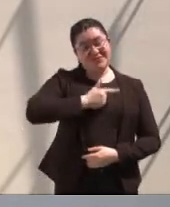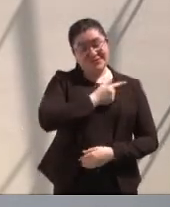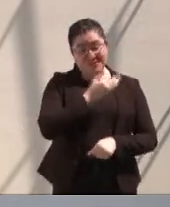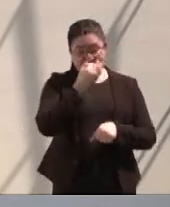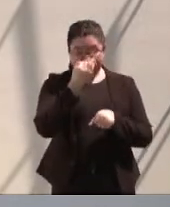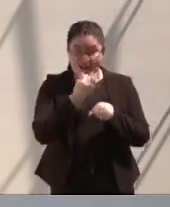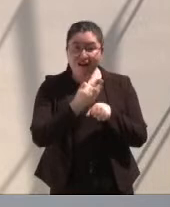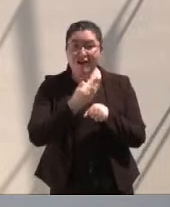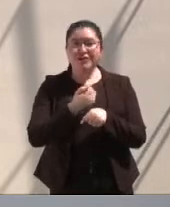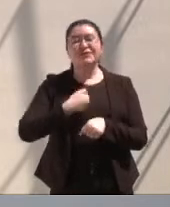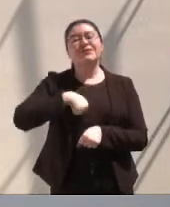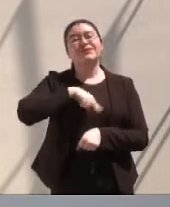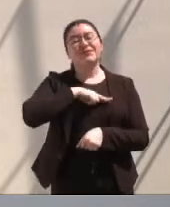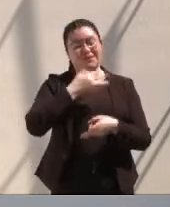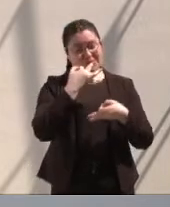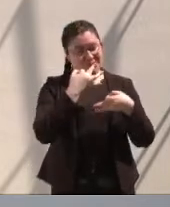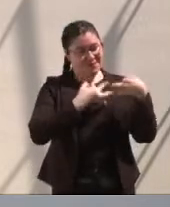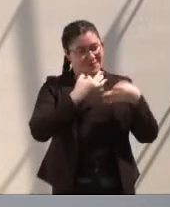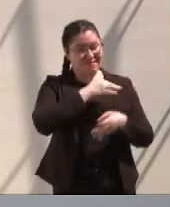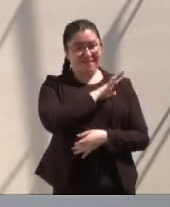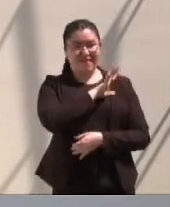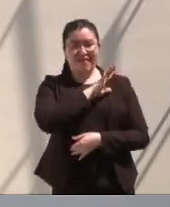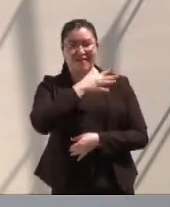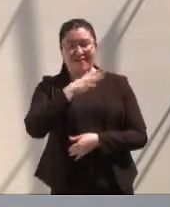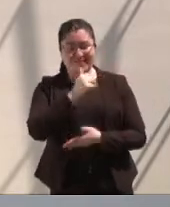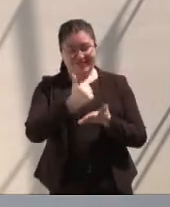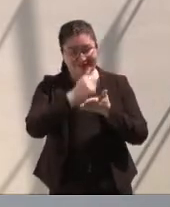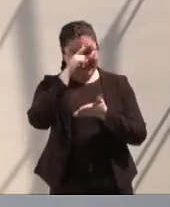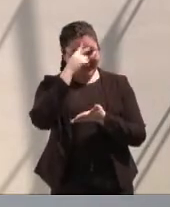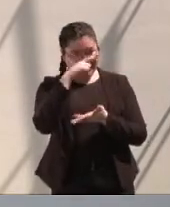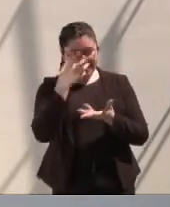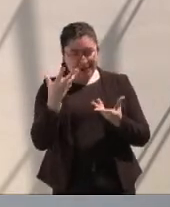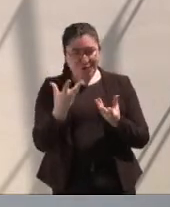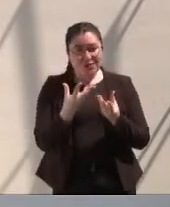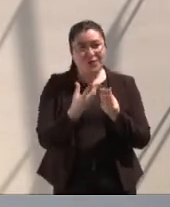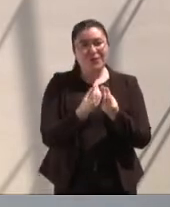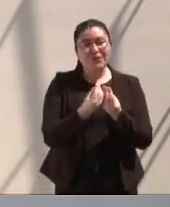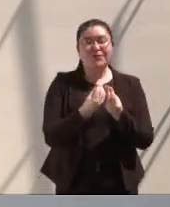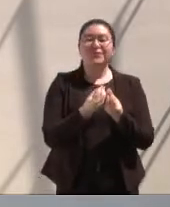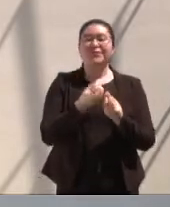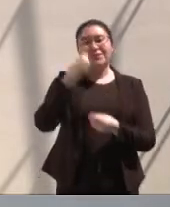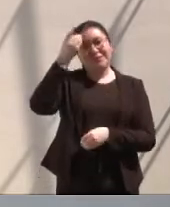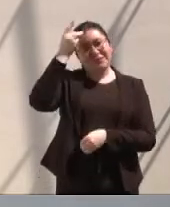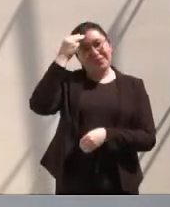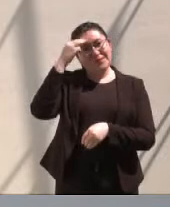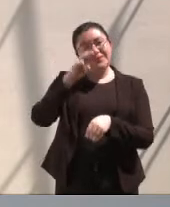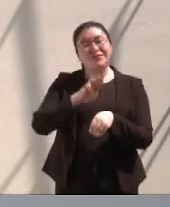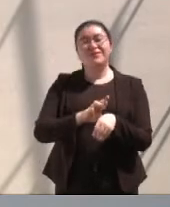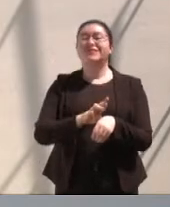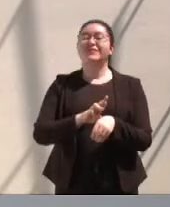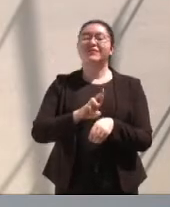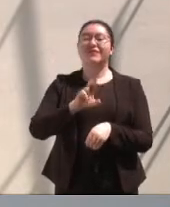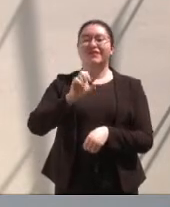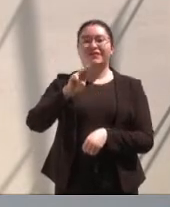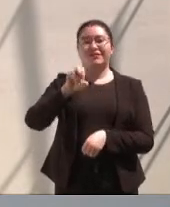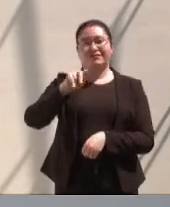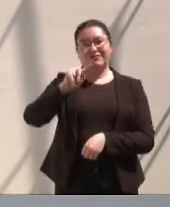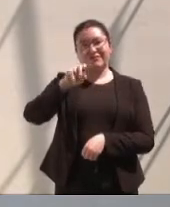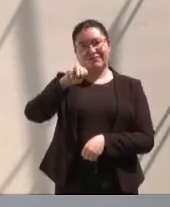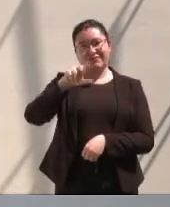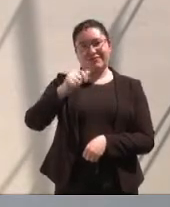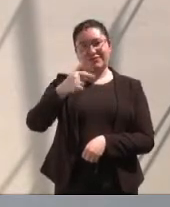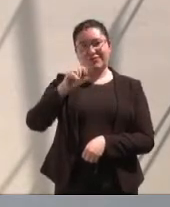nuestra fiscal general de la Ciudad de México, la maestra Ernestina Godoy, reiterarle